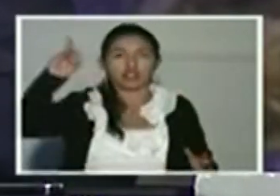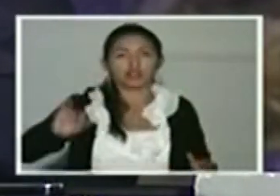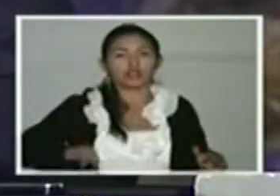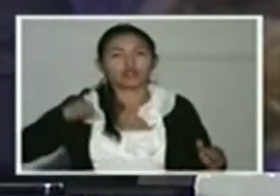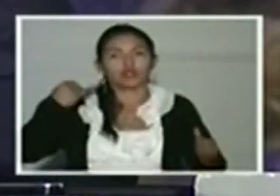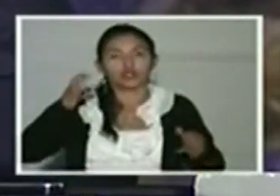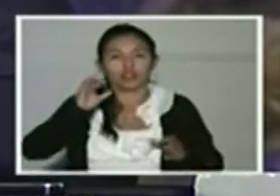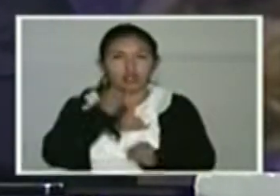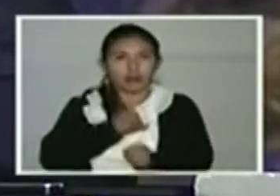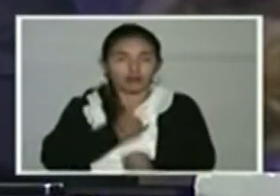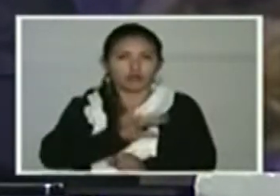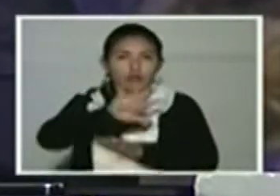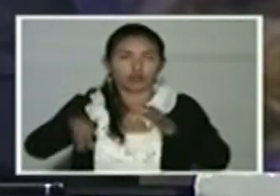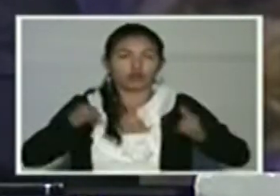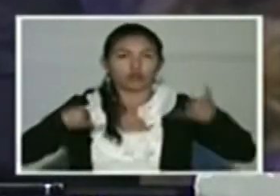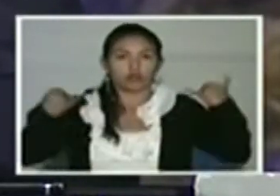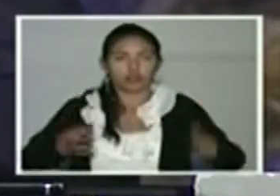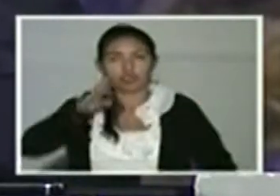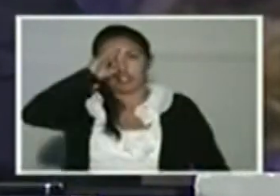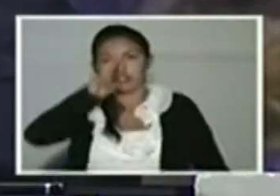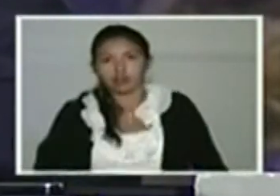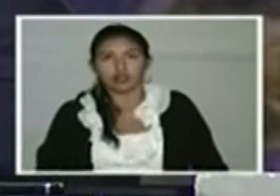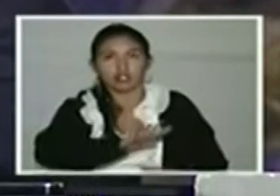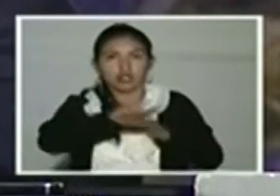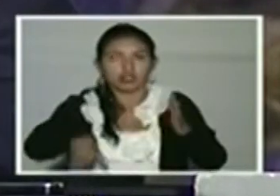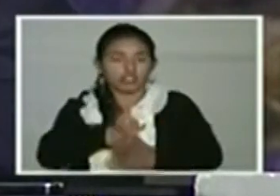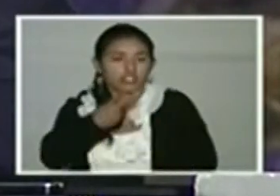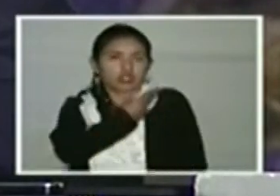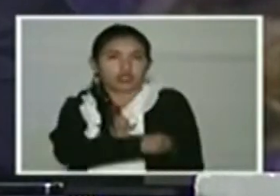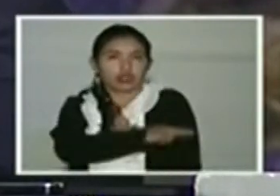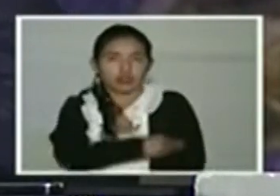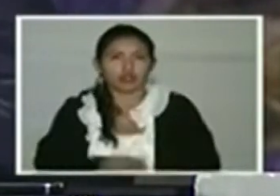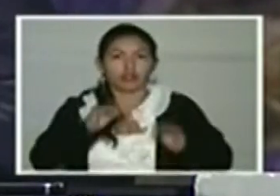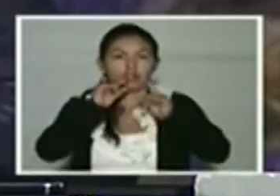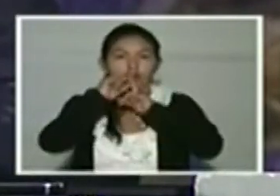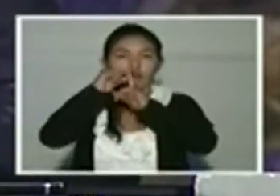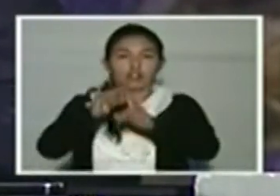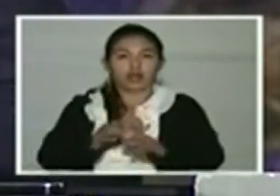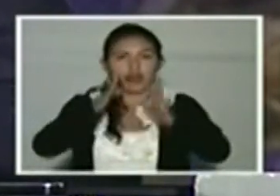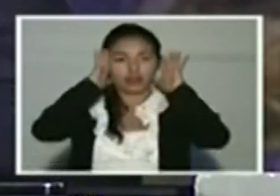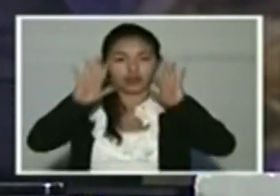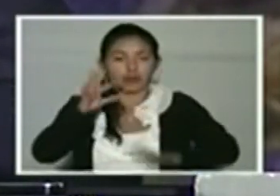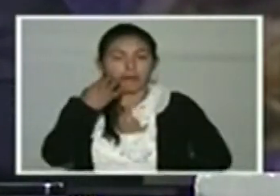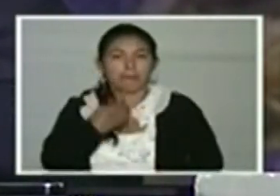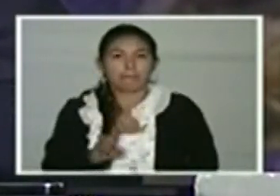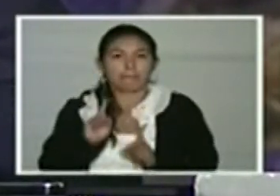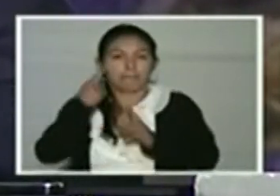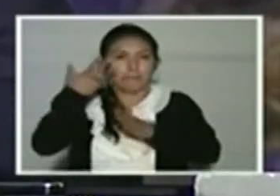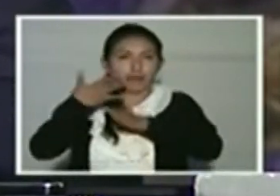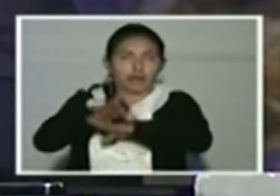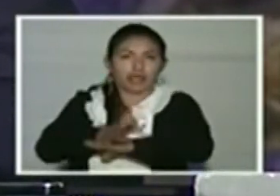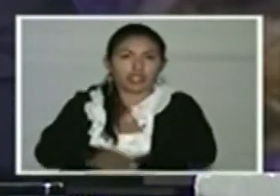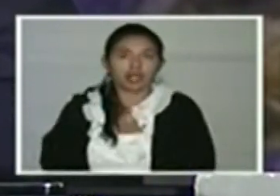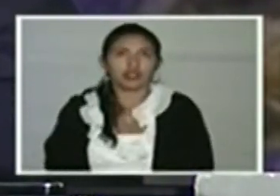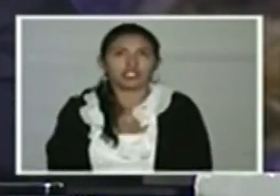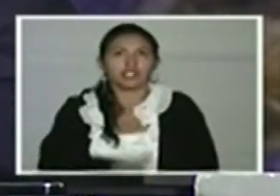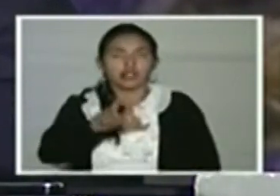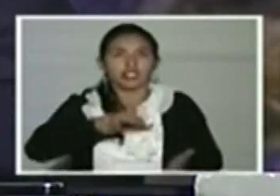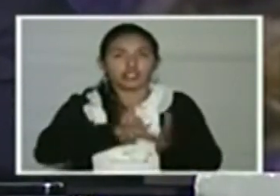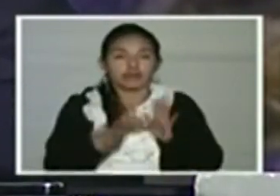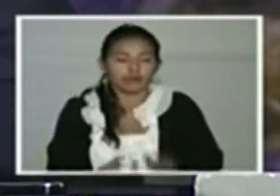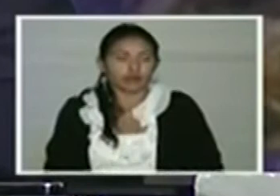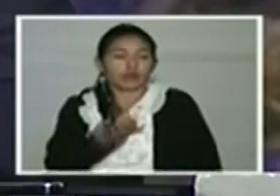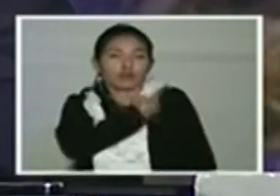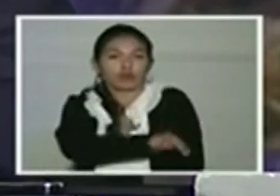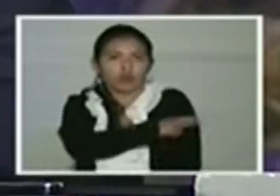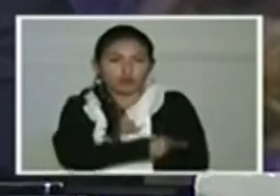serán respetados en salud reestructuraremos el modelo de gestión de la atención primaria qué significa esto postas de salud